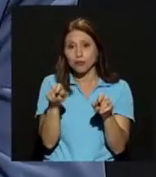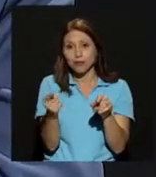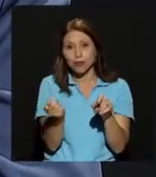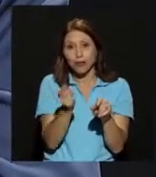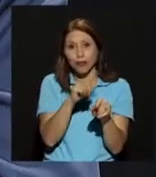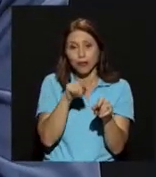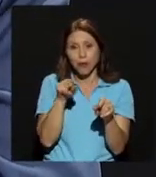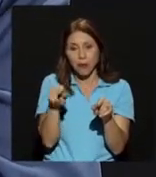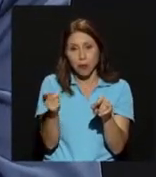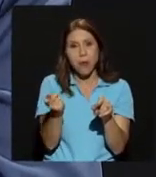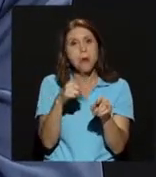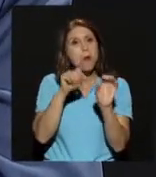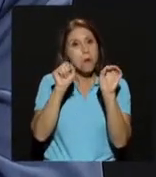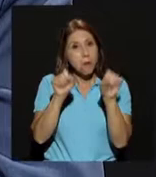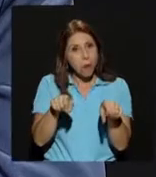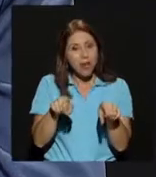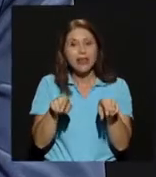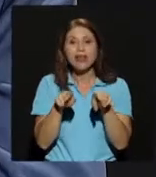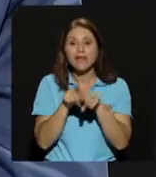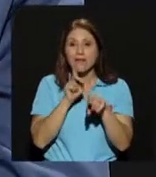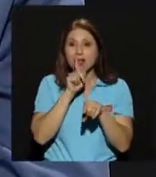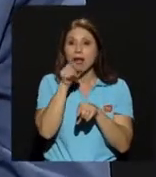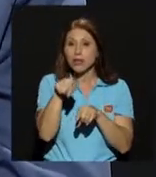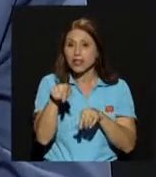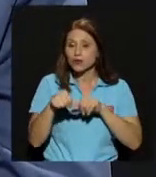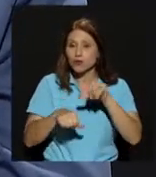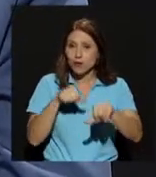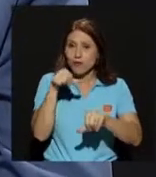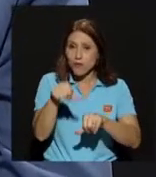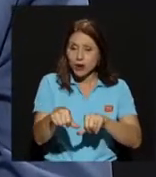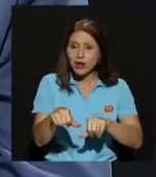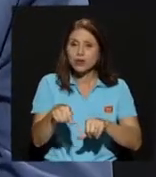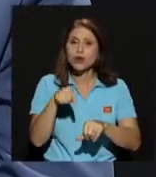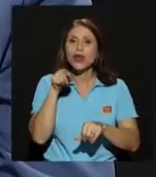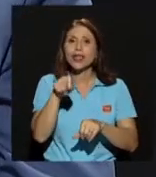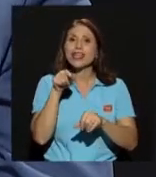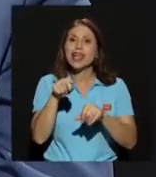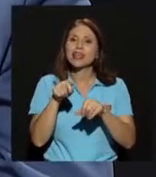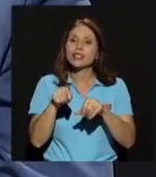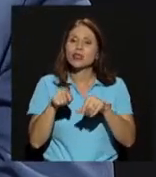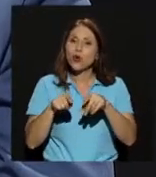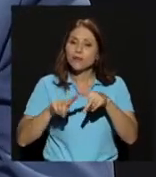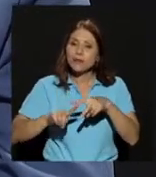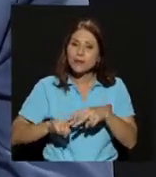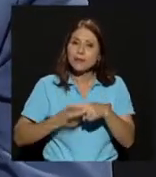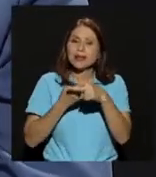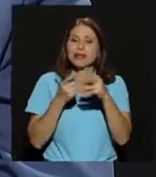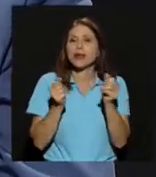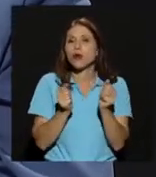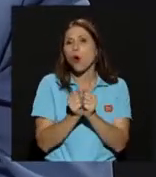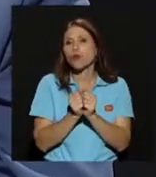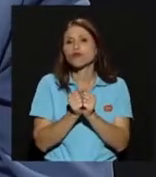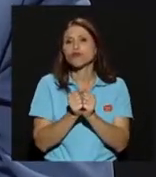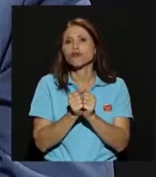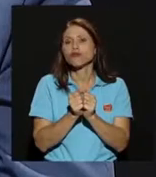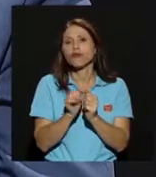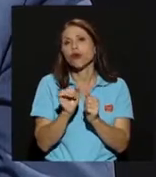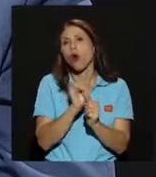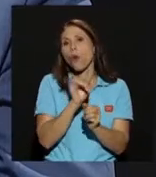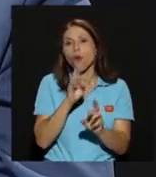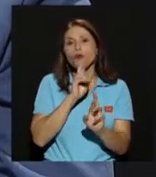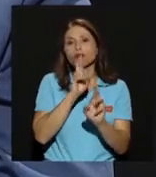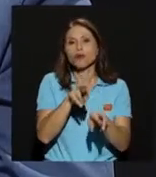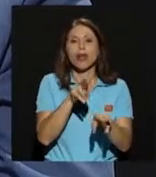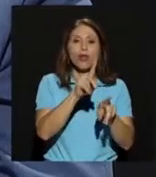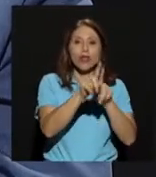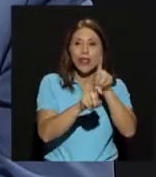realidad es un esfuerzo que hicimos y esto se origina en encuestas que hemos hecho a los señores y señoras